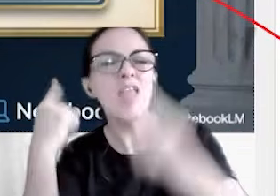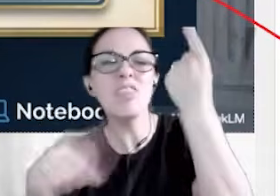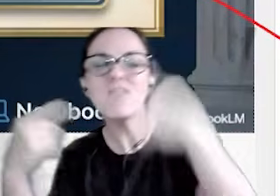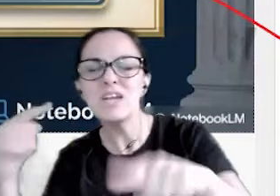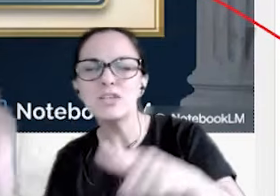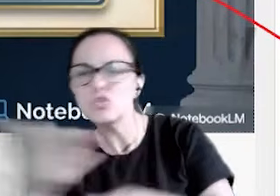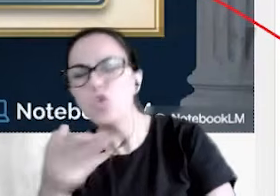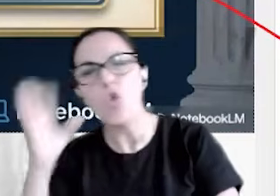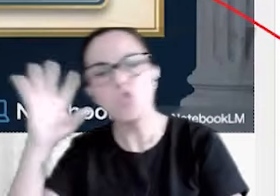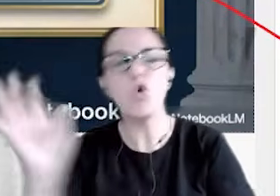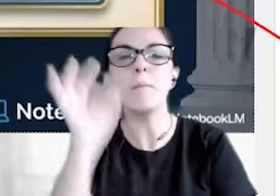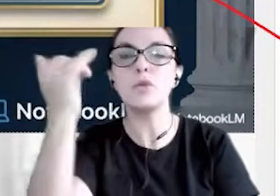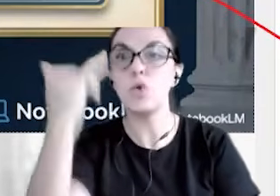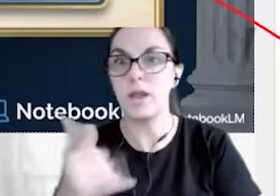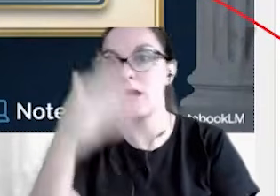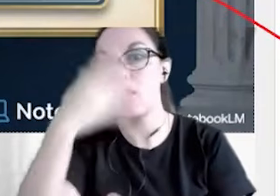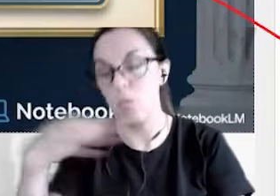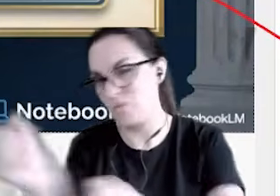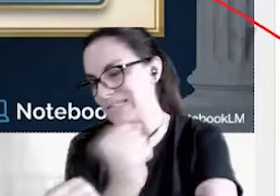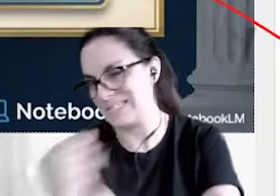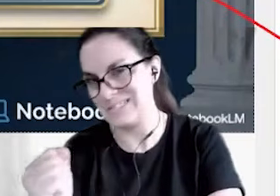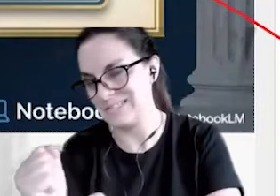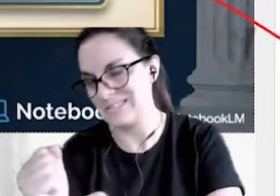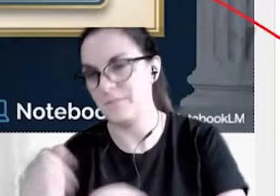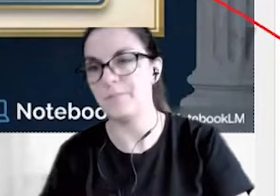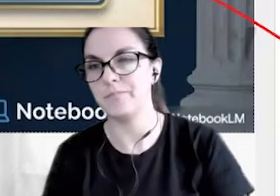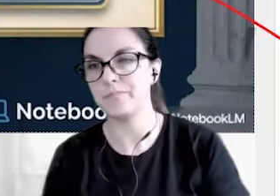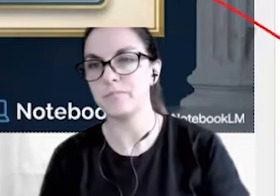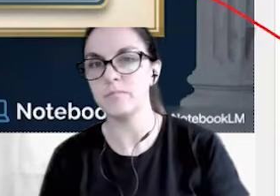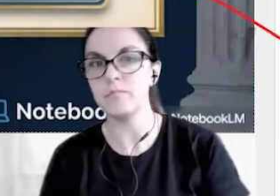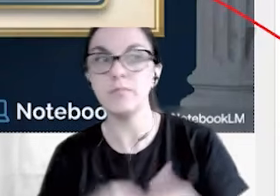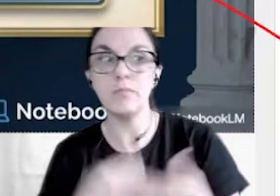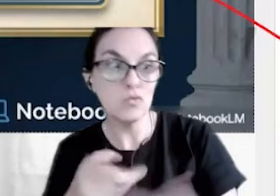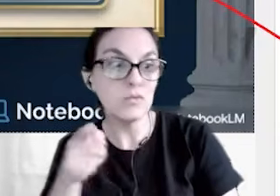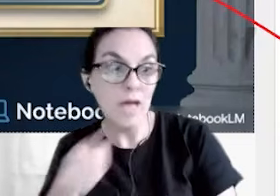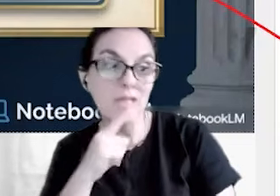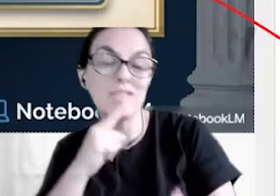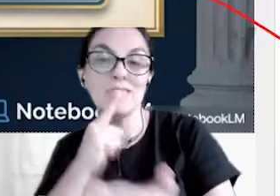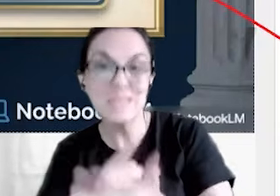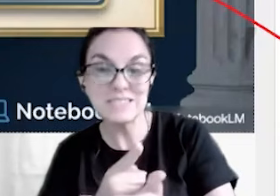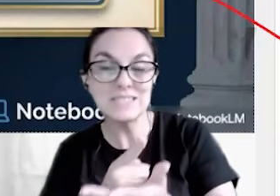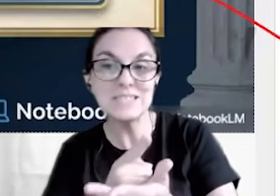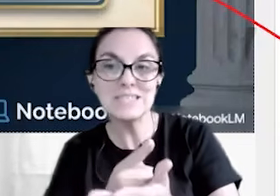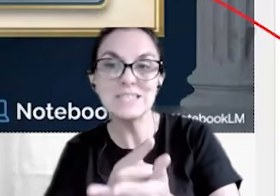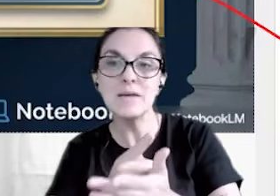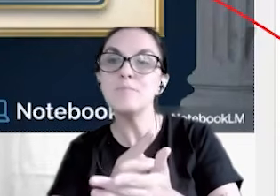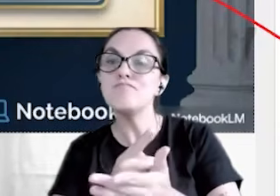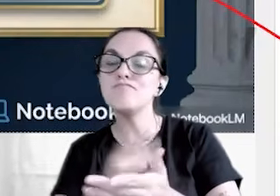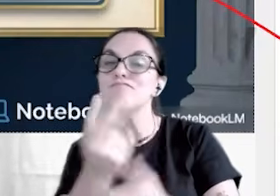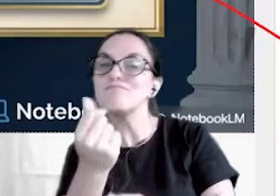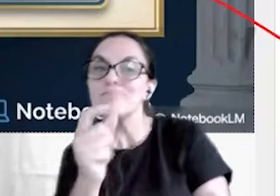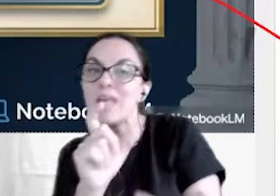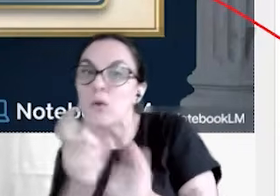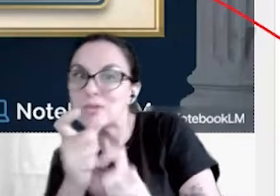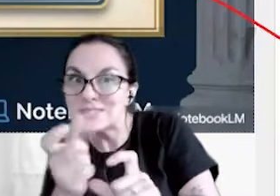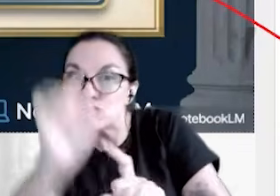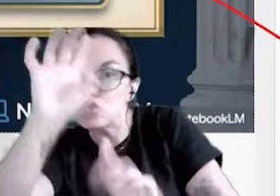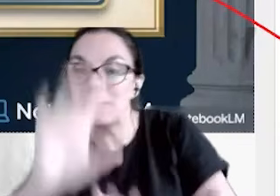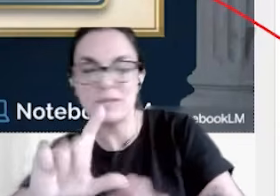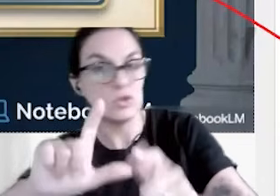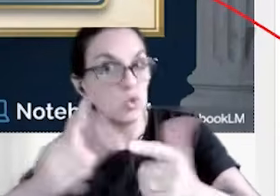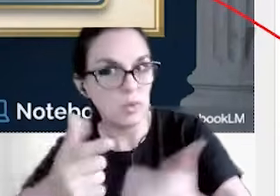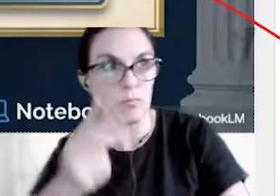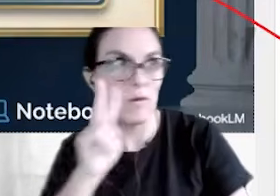trataba de una mera actualización porque si ustedes van a lo que era la 24769 y lo que fue después la